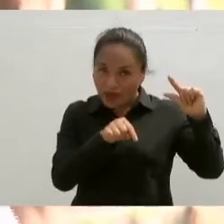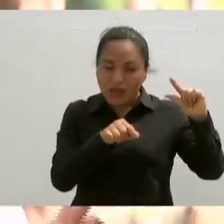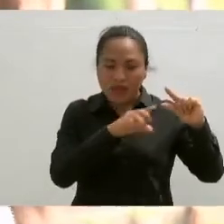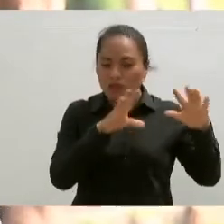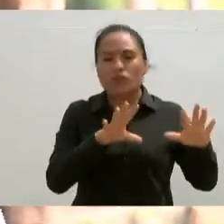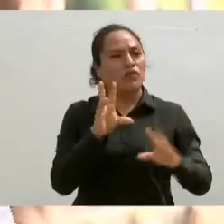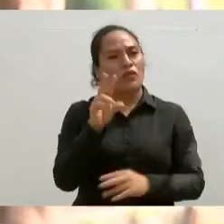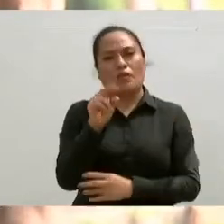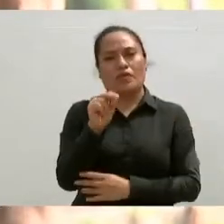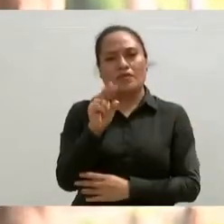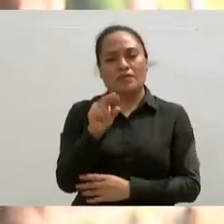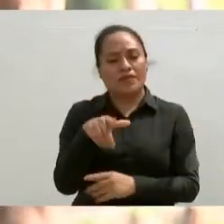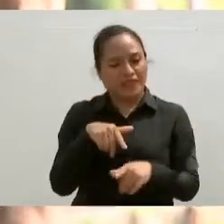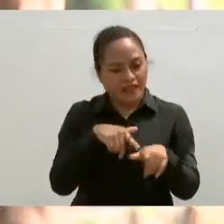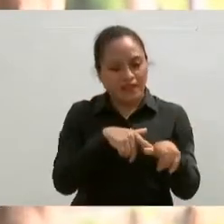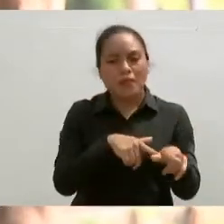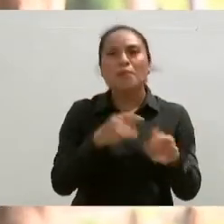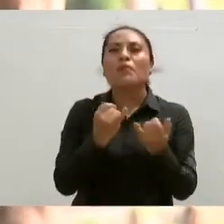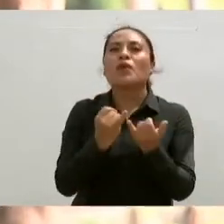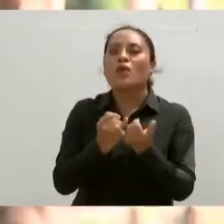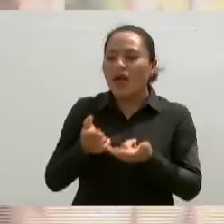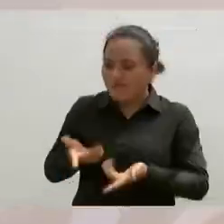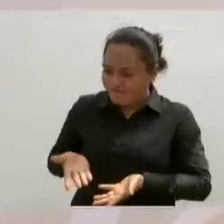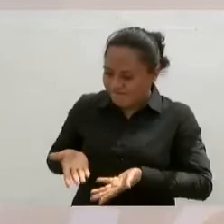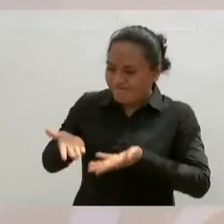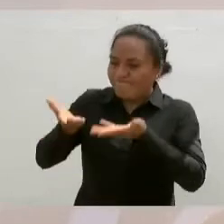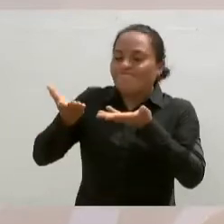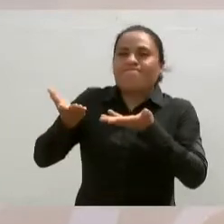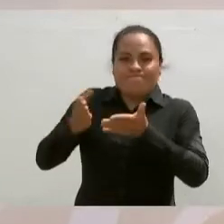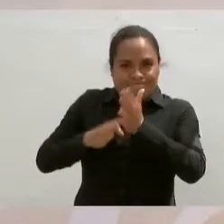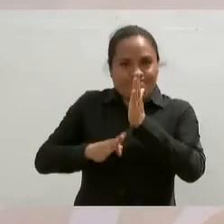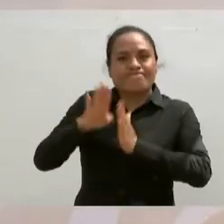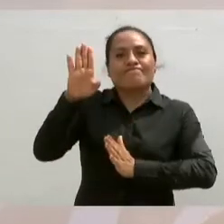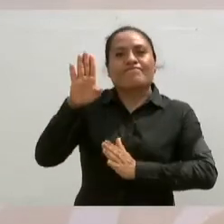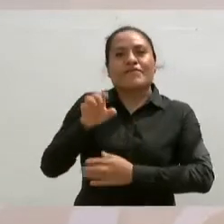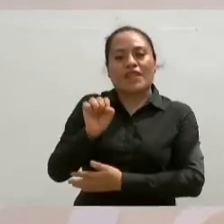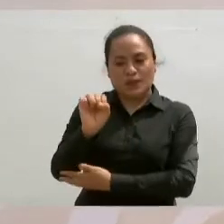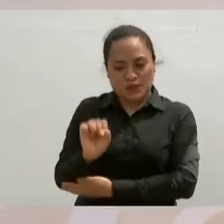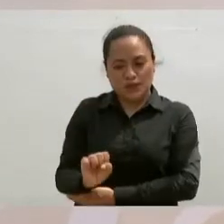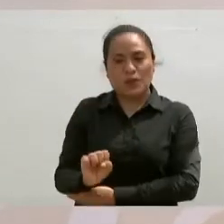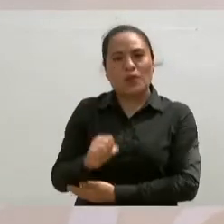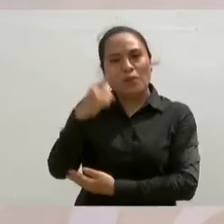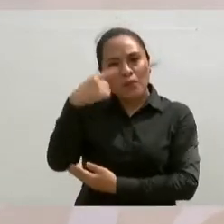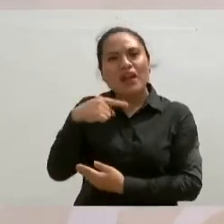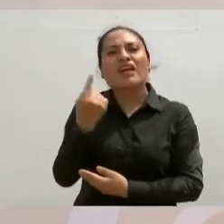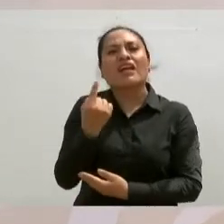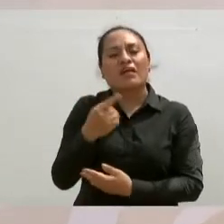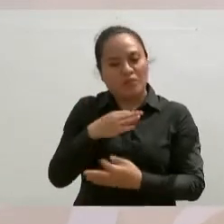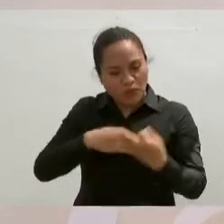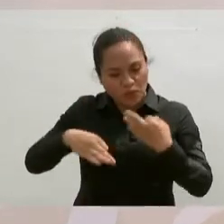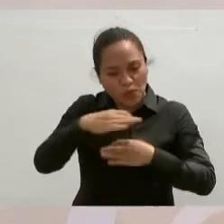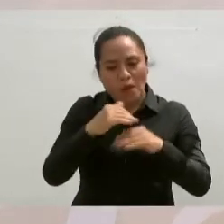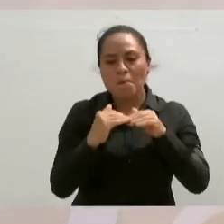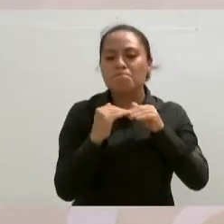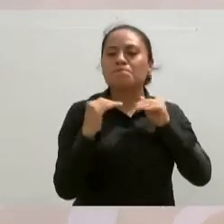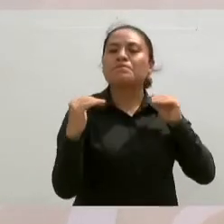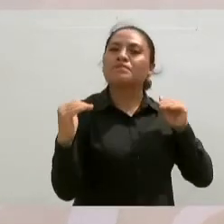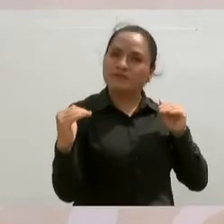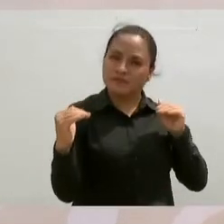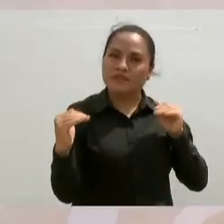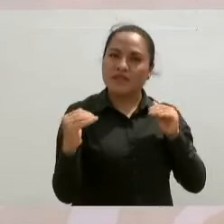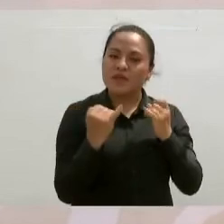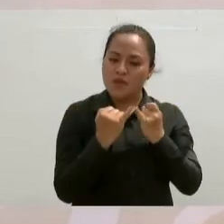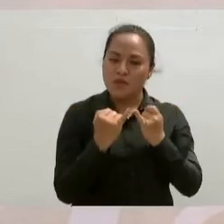vamos a levantar el sureste para emparejarnos,